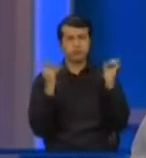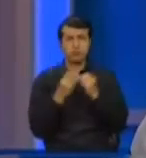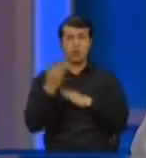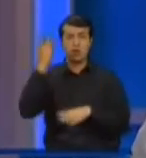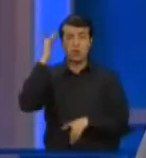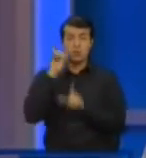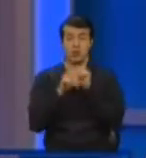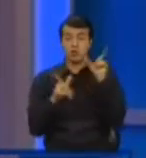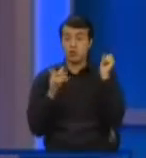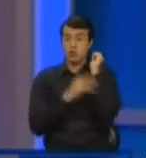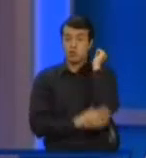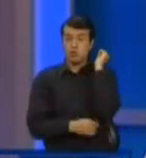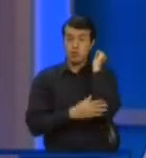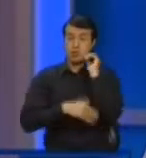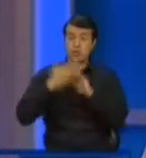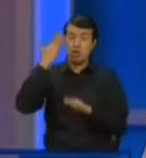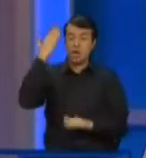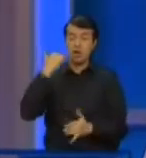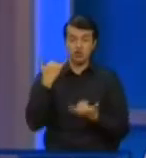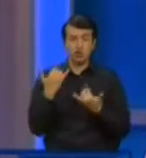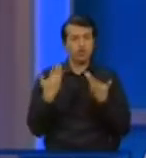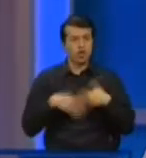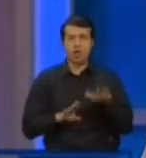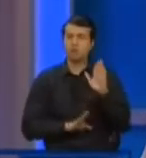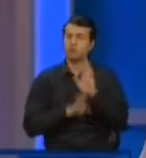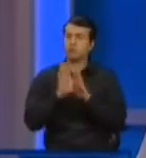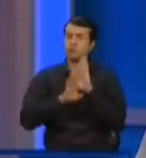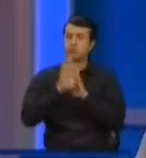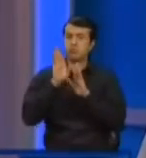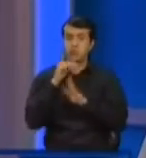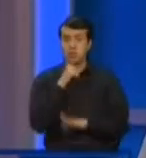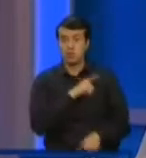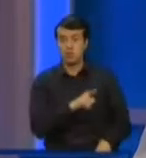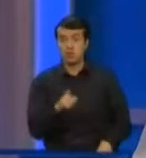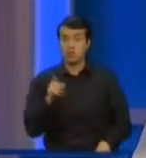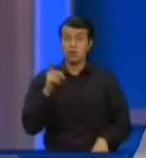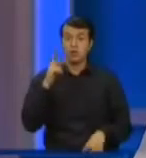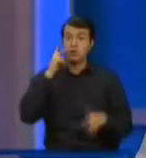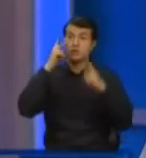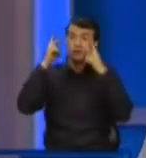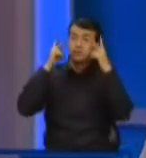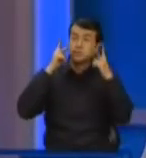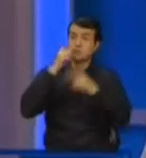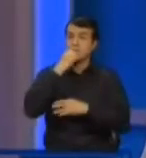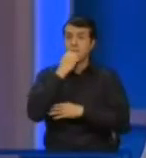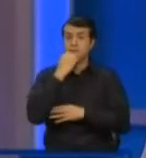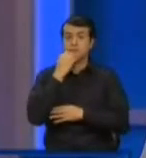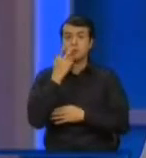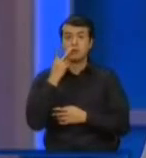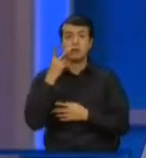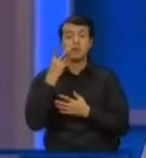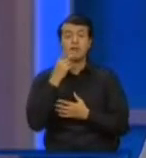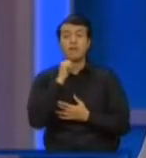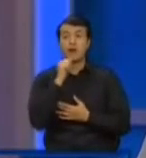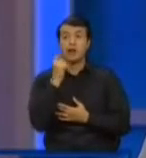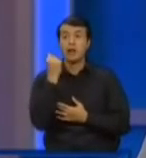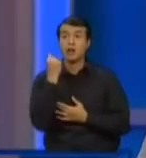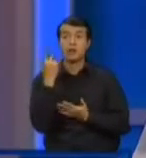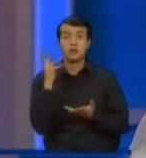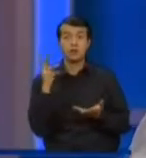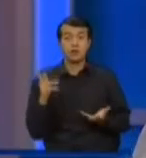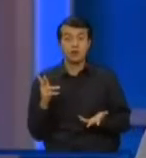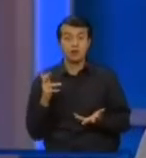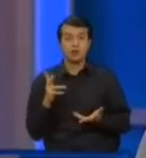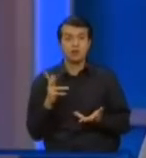de la pobreza en la década pasada, y que esas expectativas, sumadas a la ausencia de recursos,